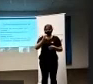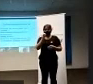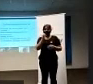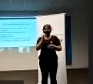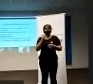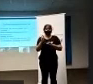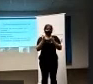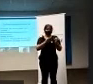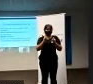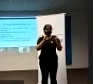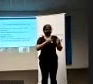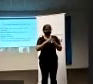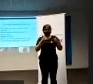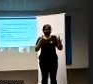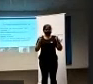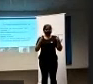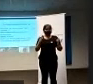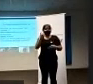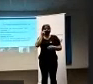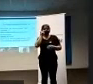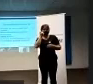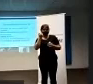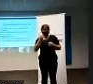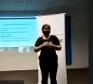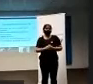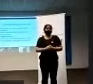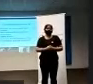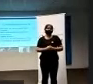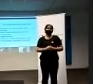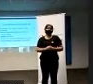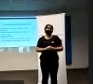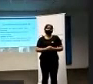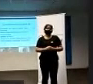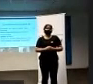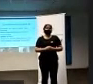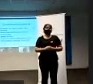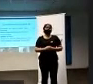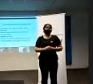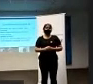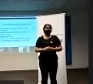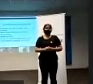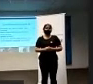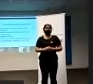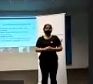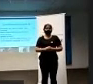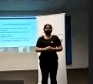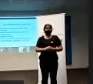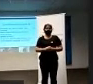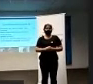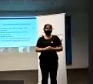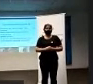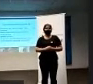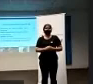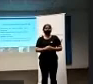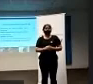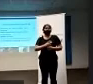¿Cuáles son las contraindicaciones de esta vacuna? Antecedentes de reacción alérgica severa a los excipientes, reacción alérgica